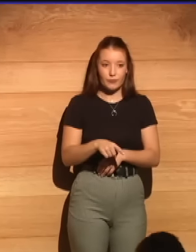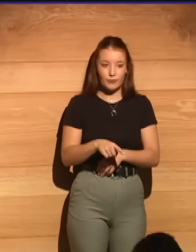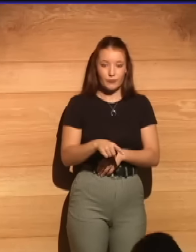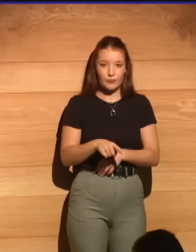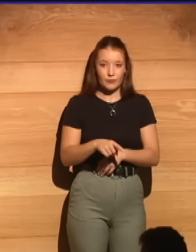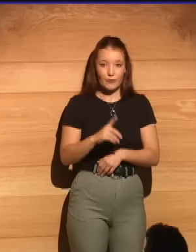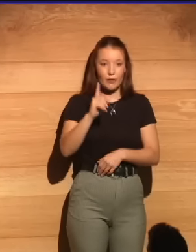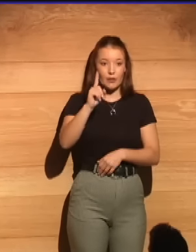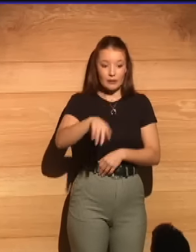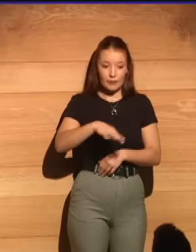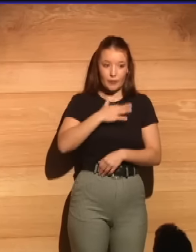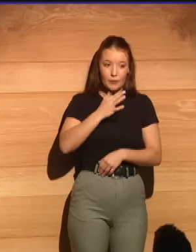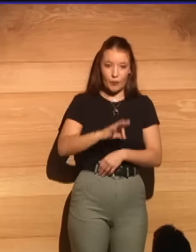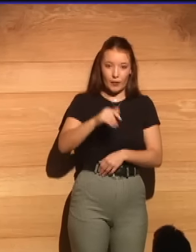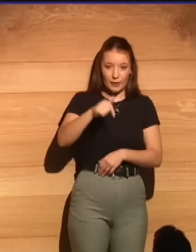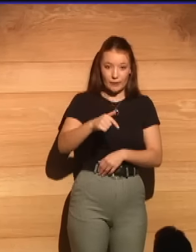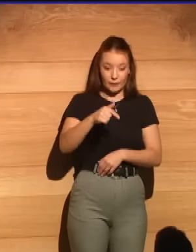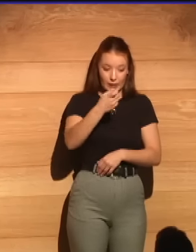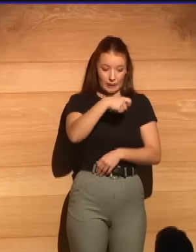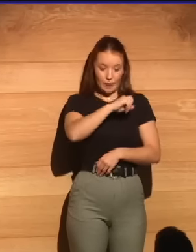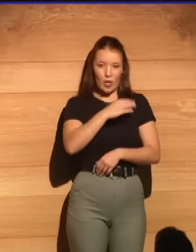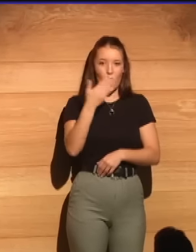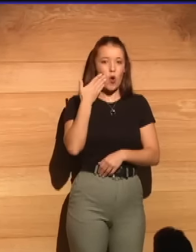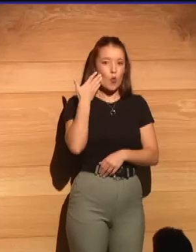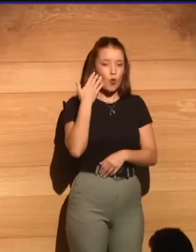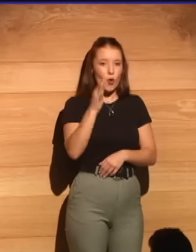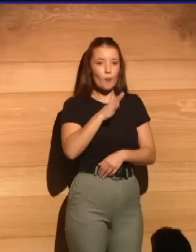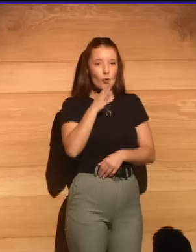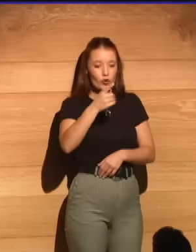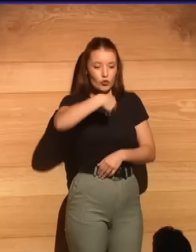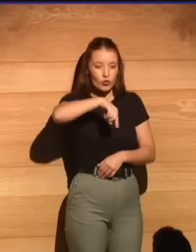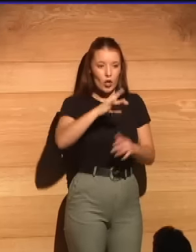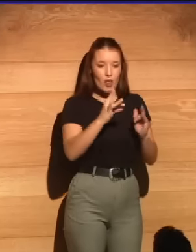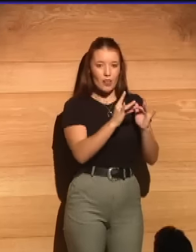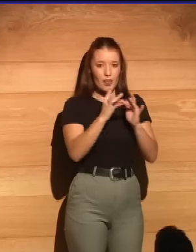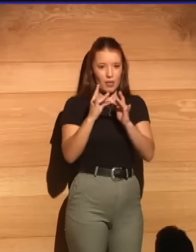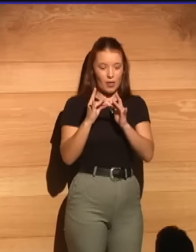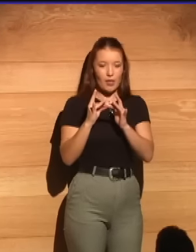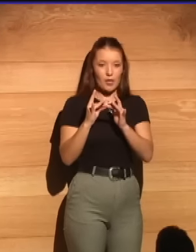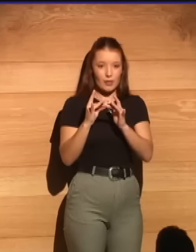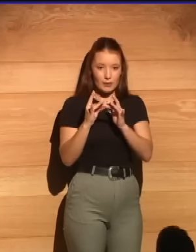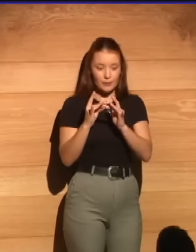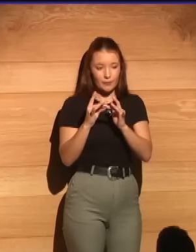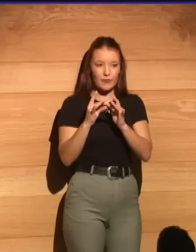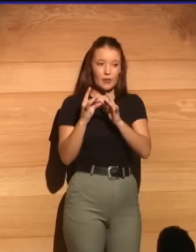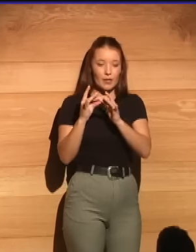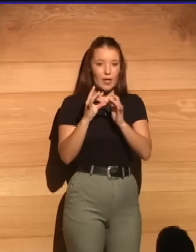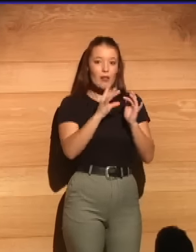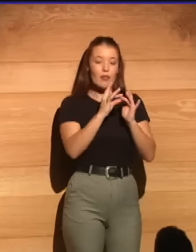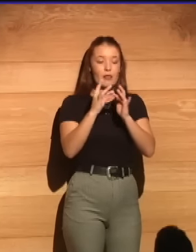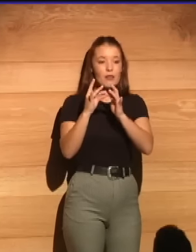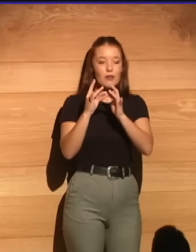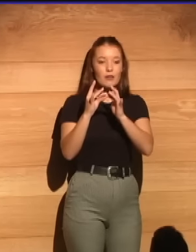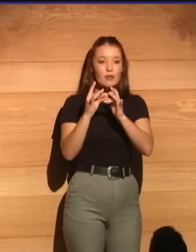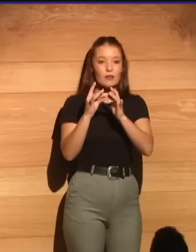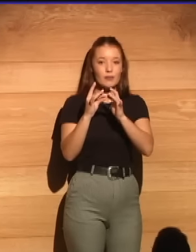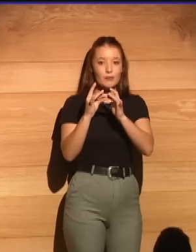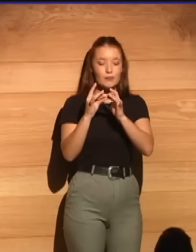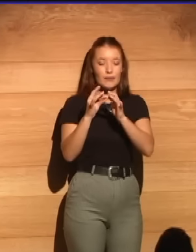podemos sacar pecho en España es que somos líderes y somos una rara avis en el mundo, porque somos líderes en cuanto